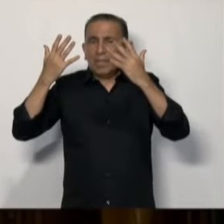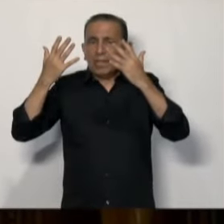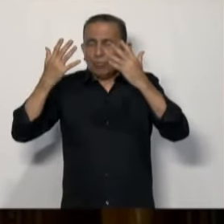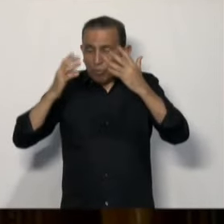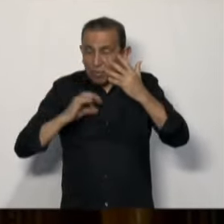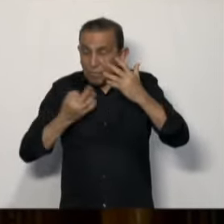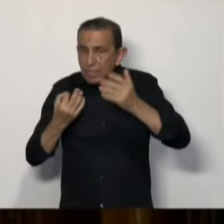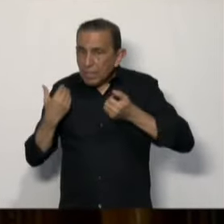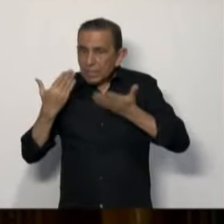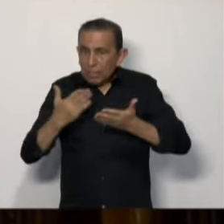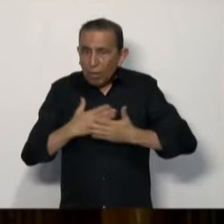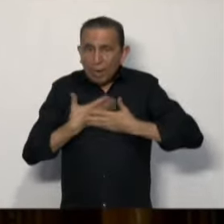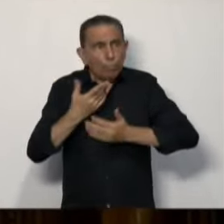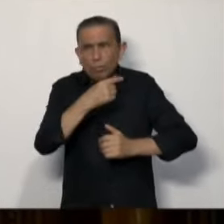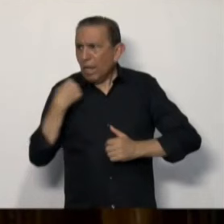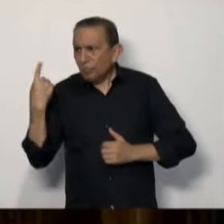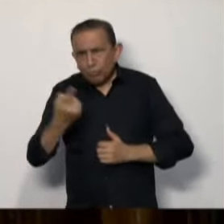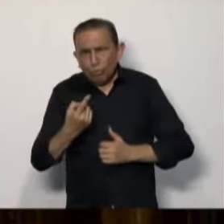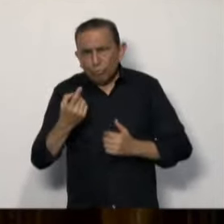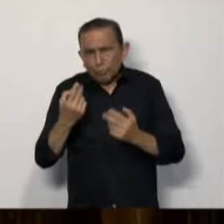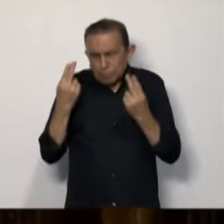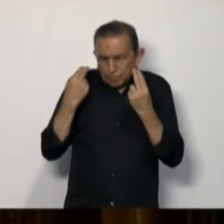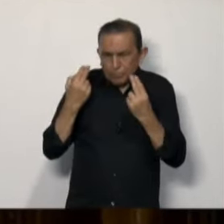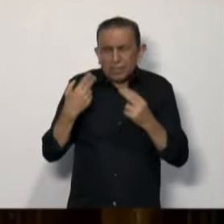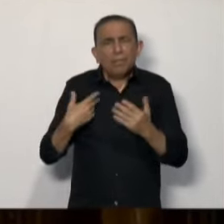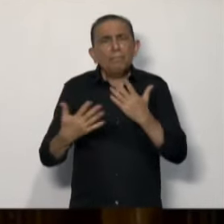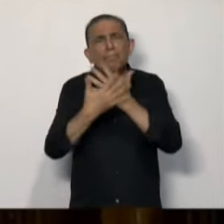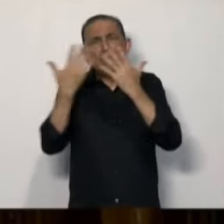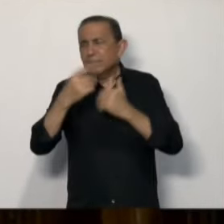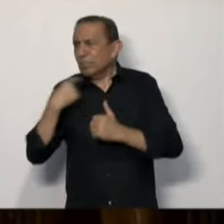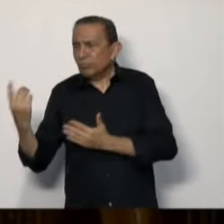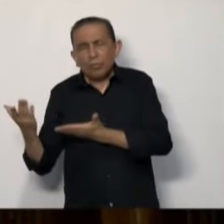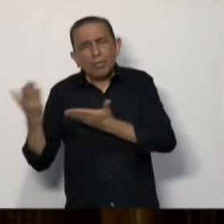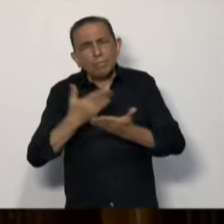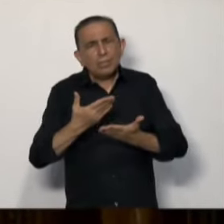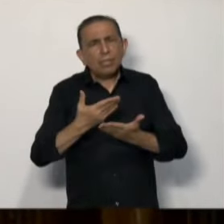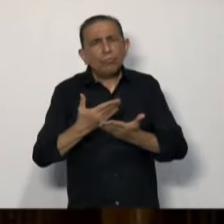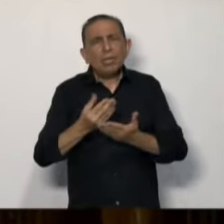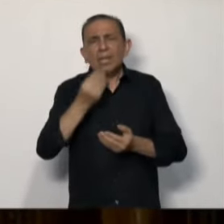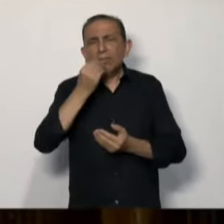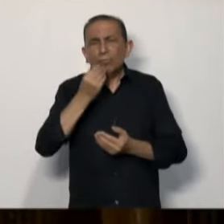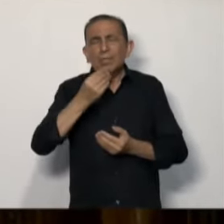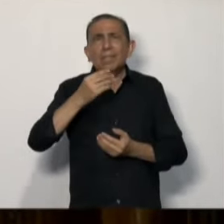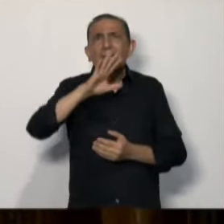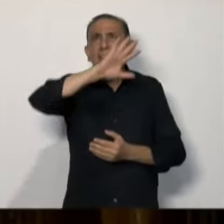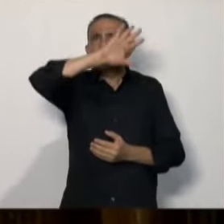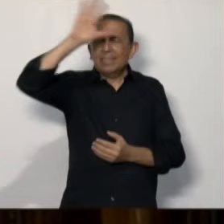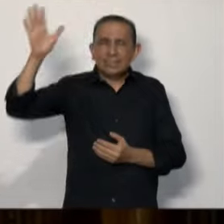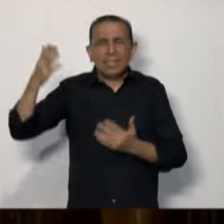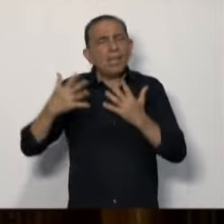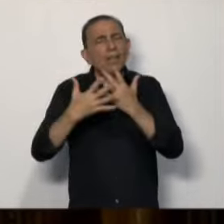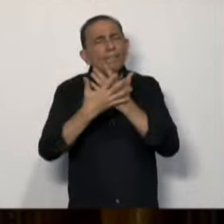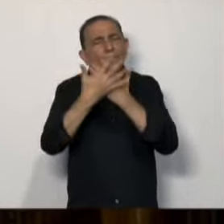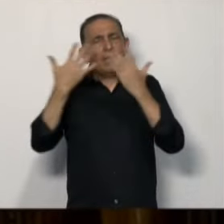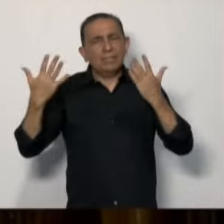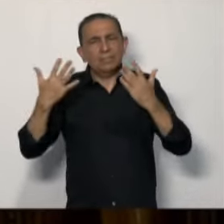su vida por amor a nosotros. Dichosos nosotros invitados al banquete celestial. No soy digno de